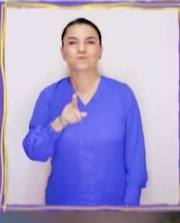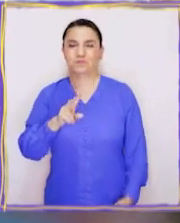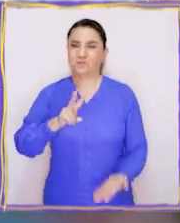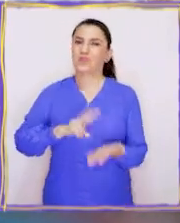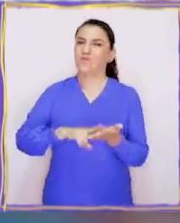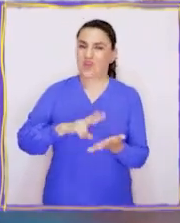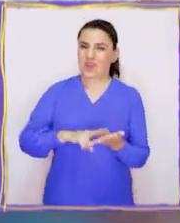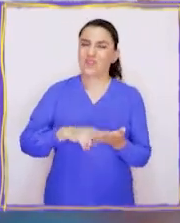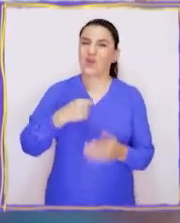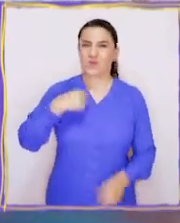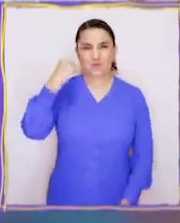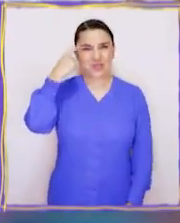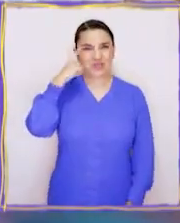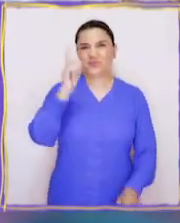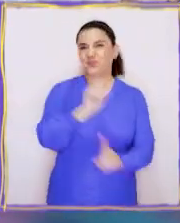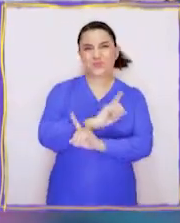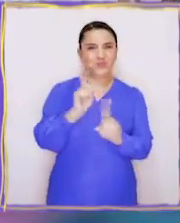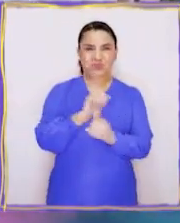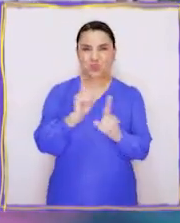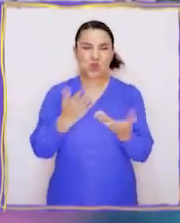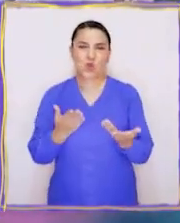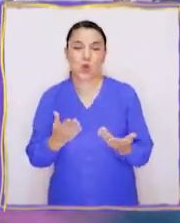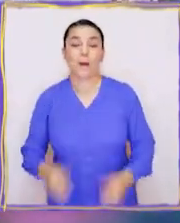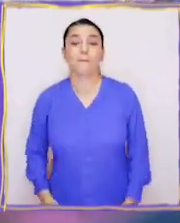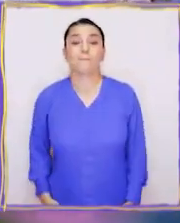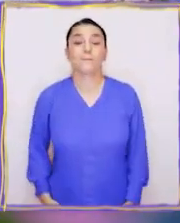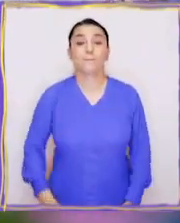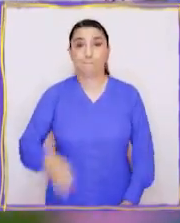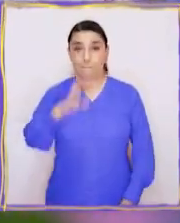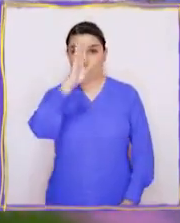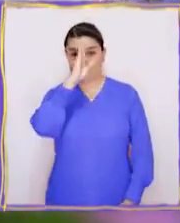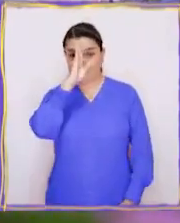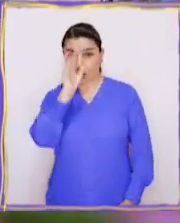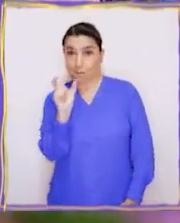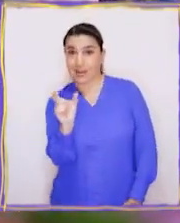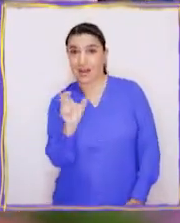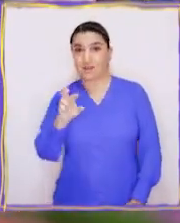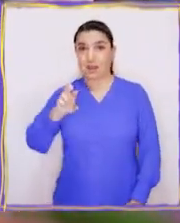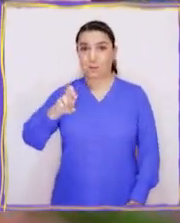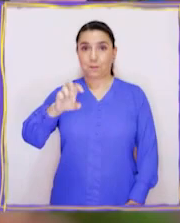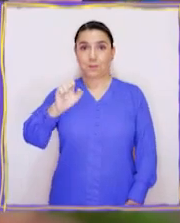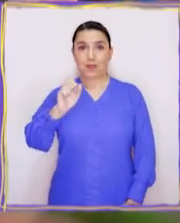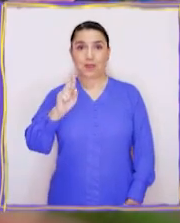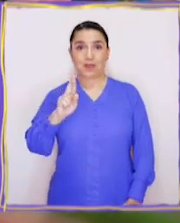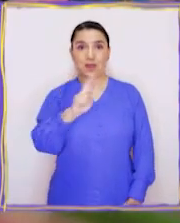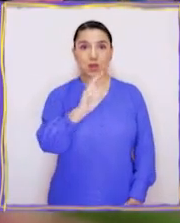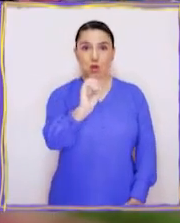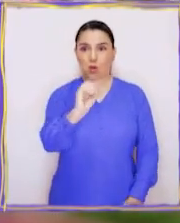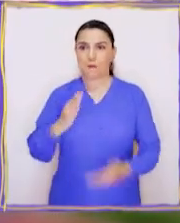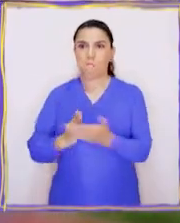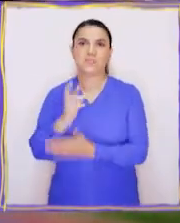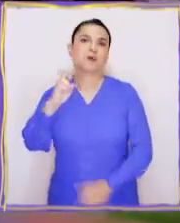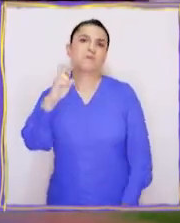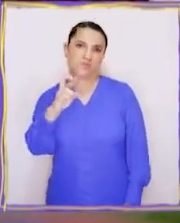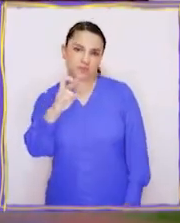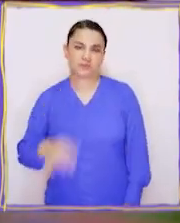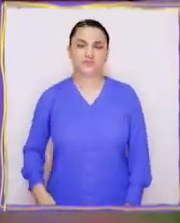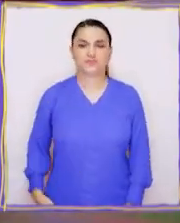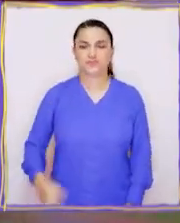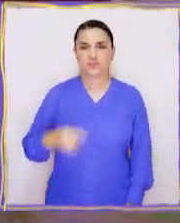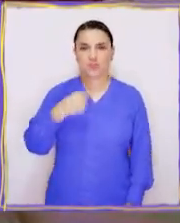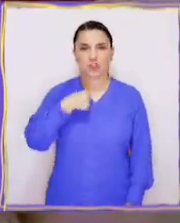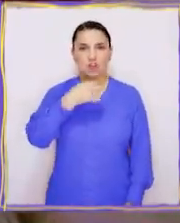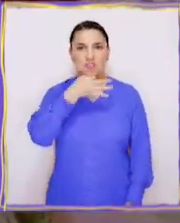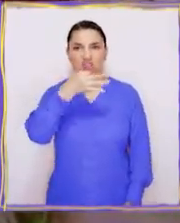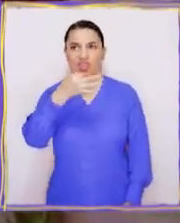La verdad es que yo creo que no, porque perro comienza con el sonido P. Y yo dije